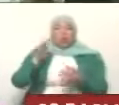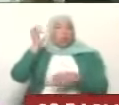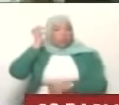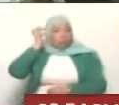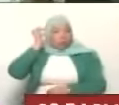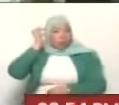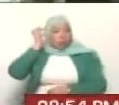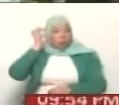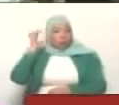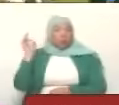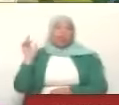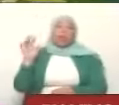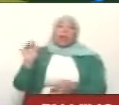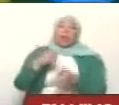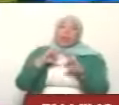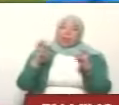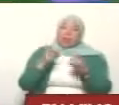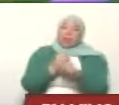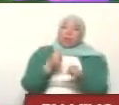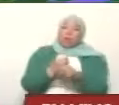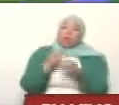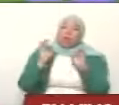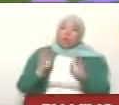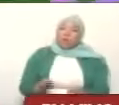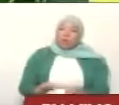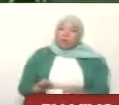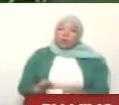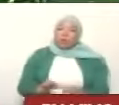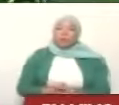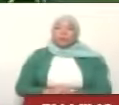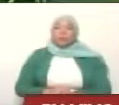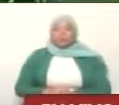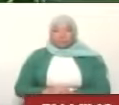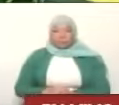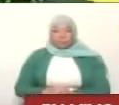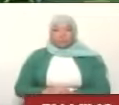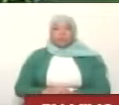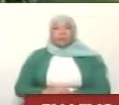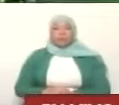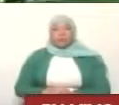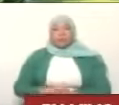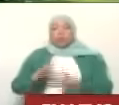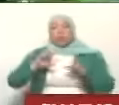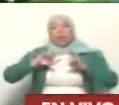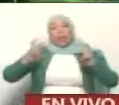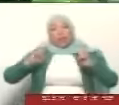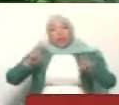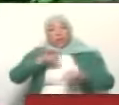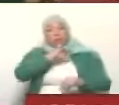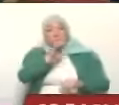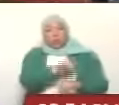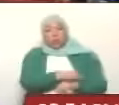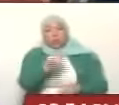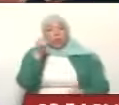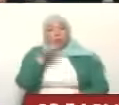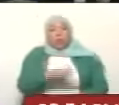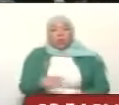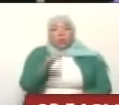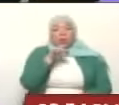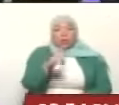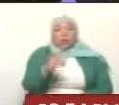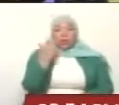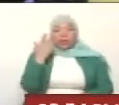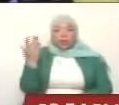mujeres que vienen con temas también muy fuertes. Y hablando de temas fuertes, ¿qué dice el Potro